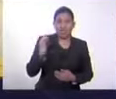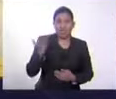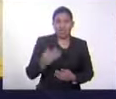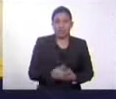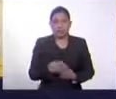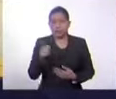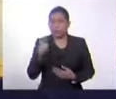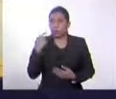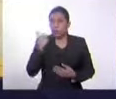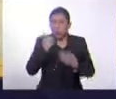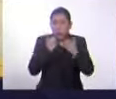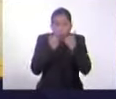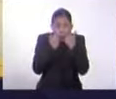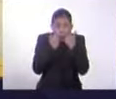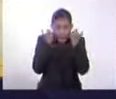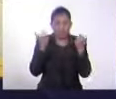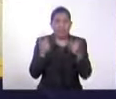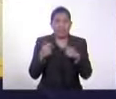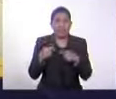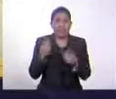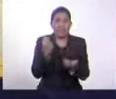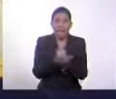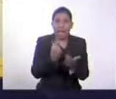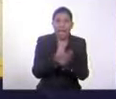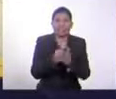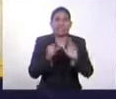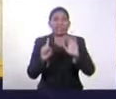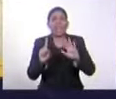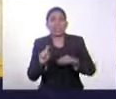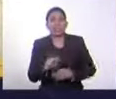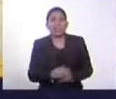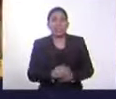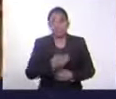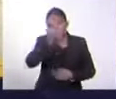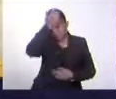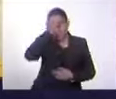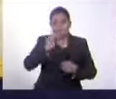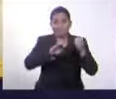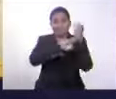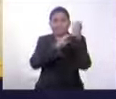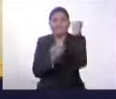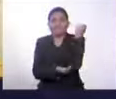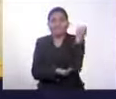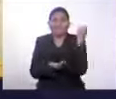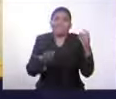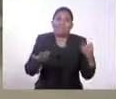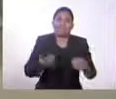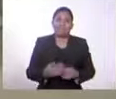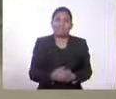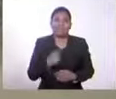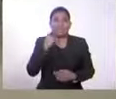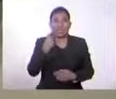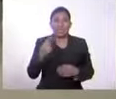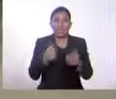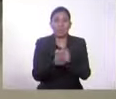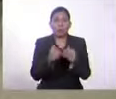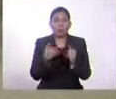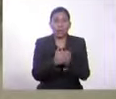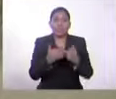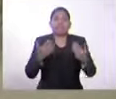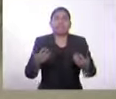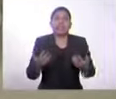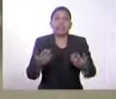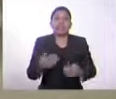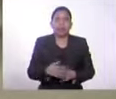Carmen, en verdad, tenía sexto grado y se vio en un embarazo a temprana edad. Y fíjate, las complicaciones que ella tuvo